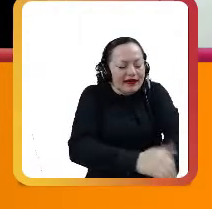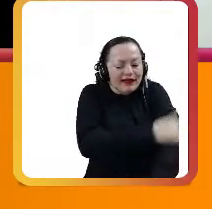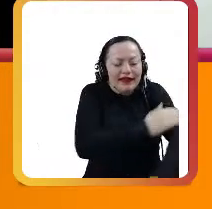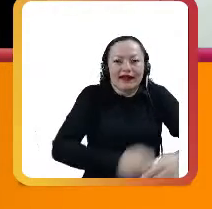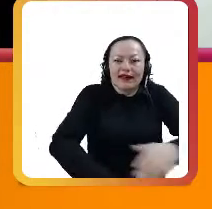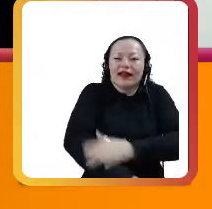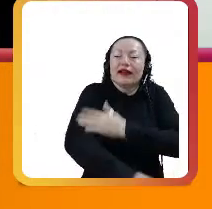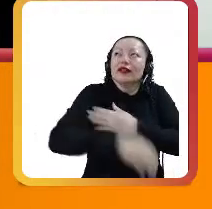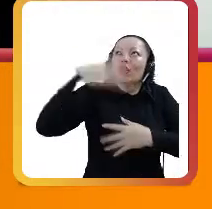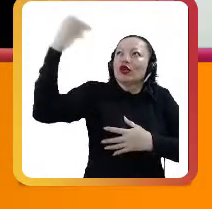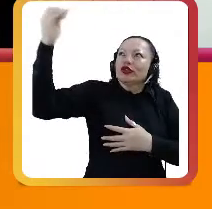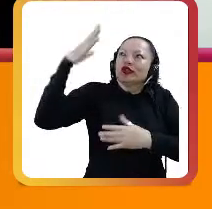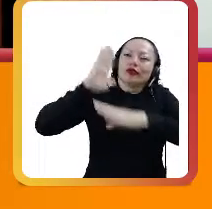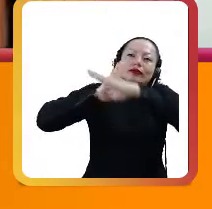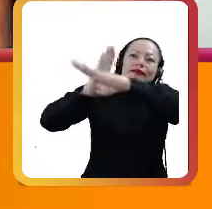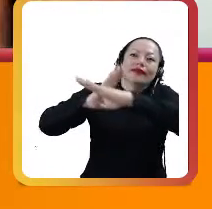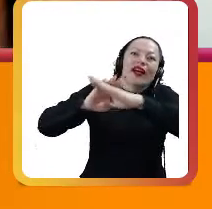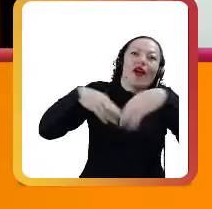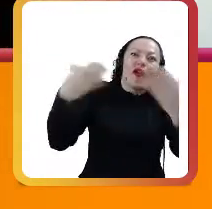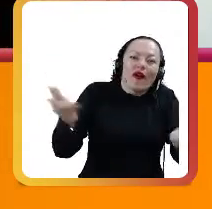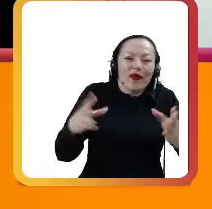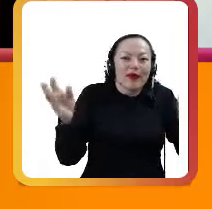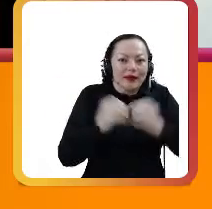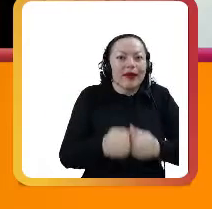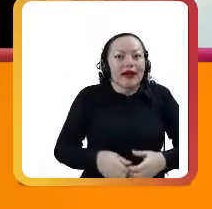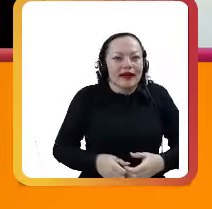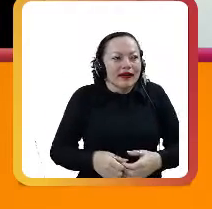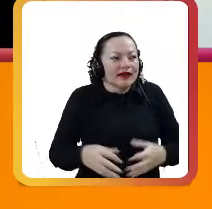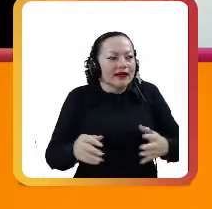natural. Porque deja